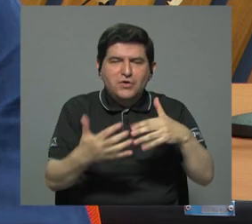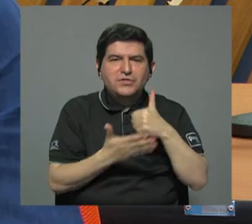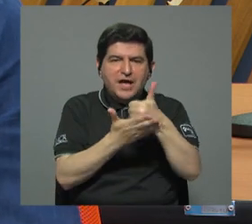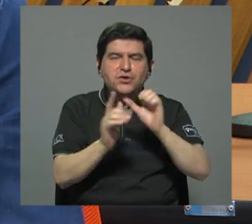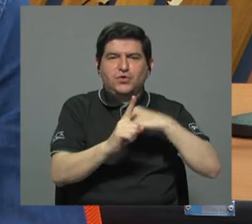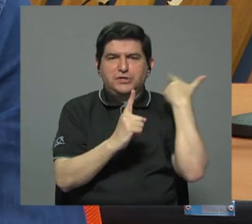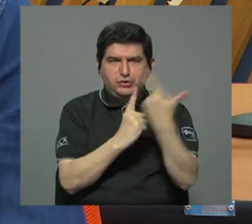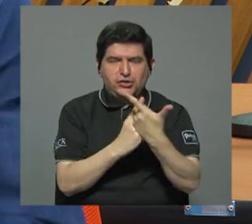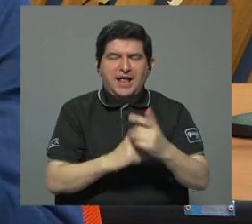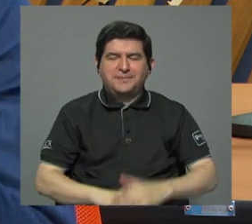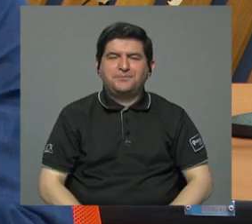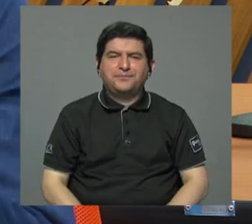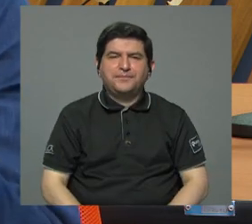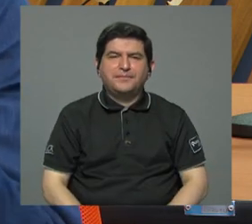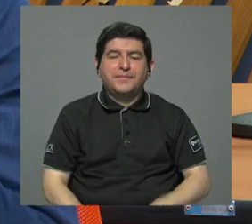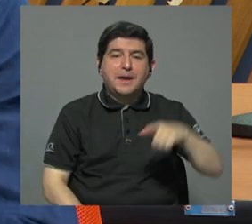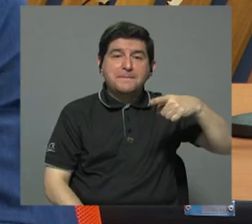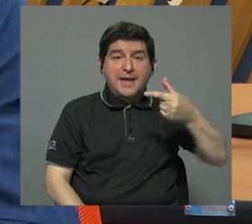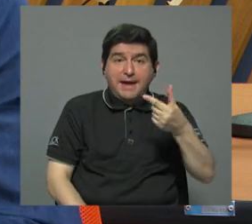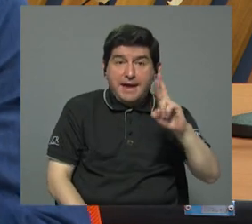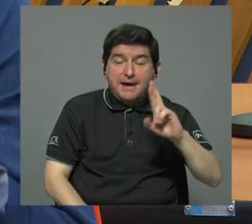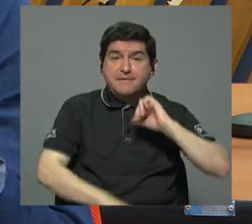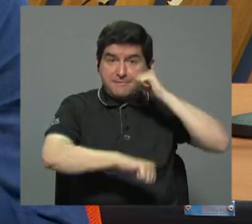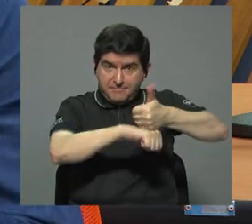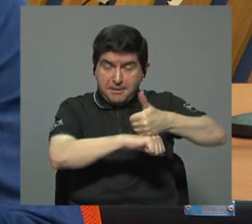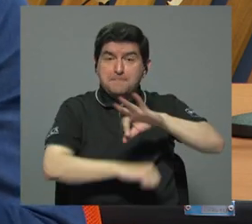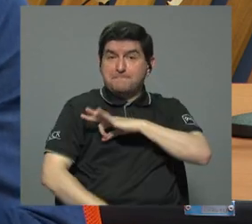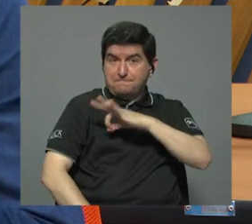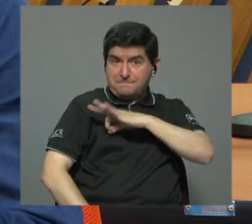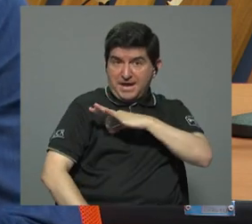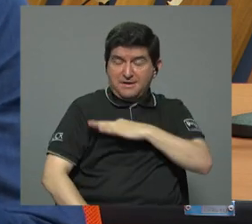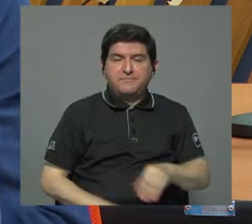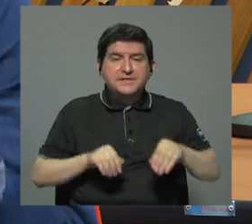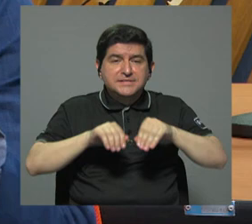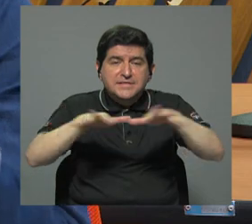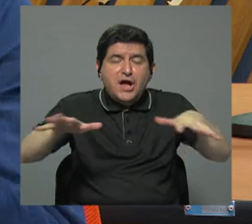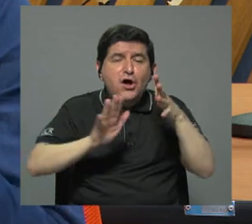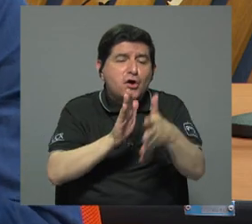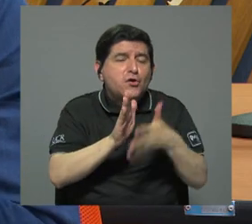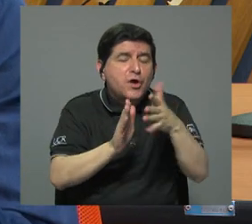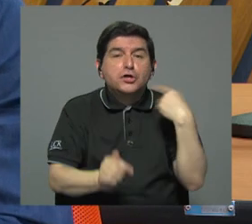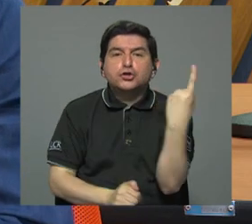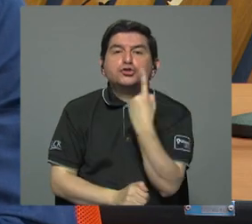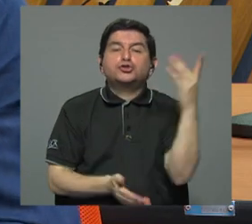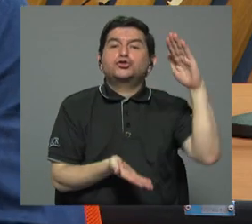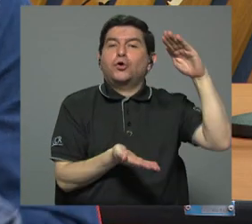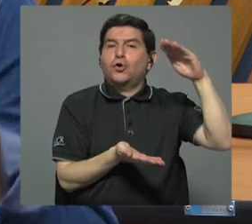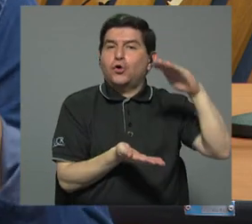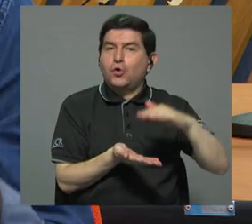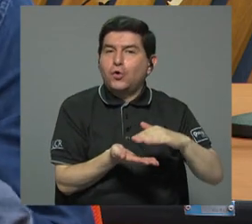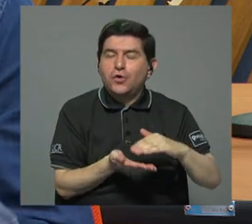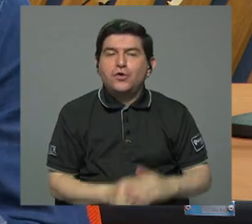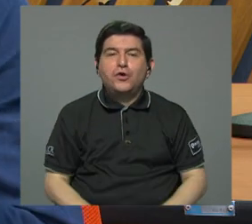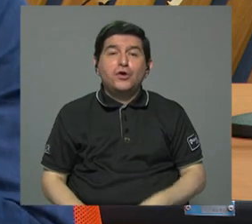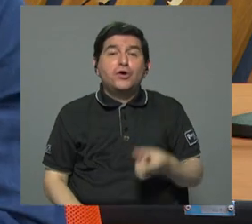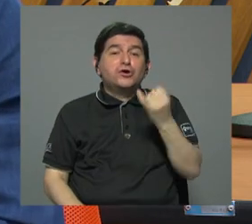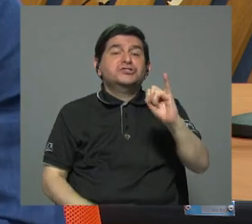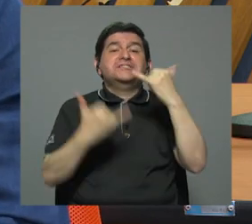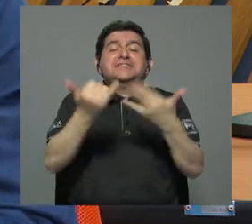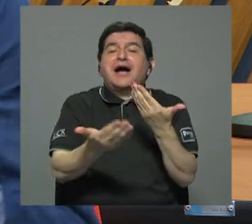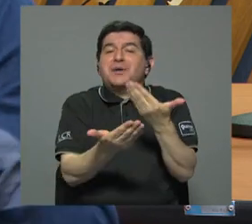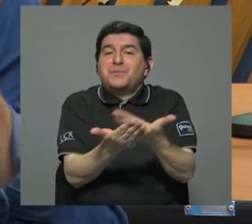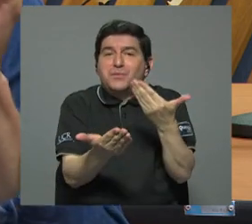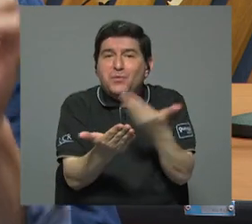IMAS. La Procuraduría estableció que el beneficio de la red de cuido solo puede reducirse cuando ha quedado